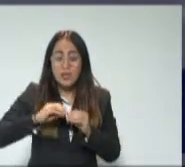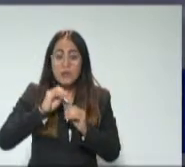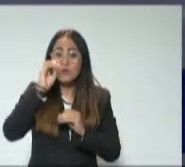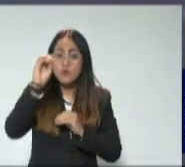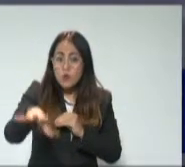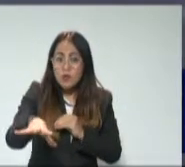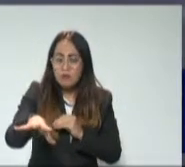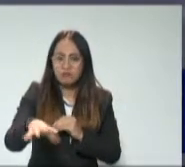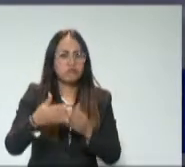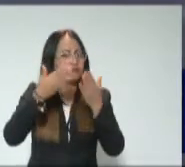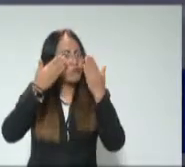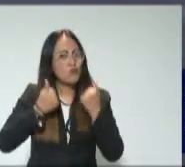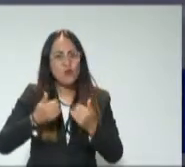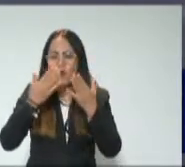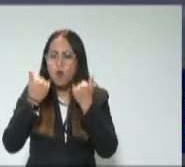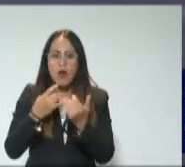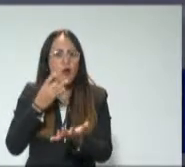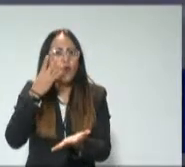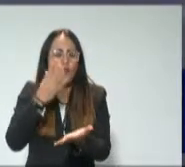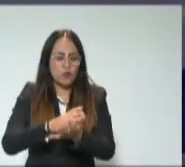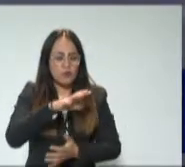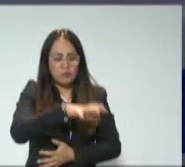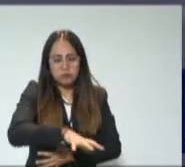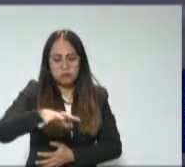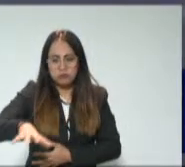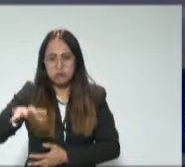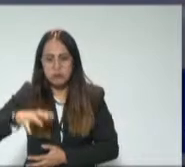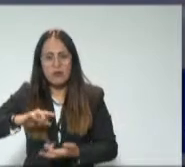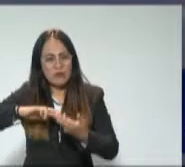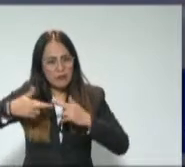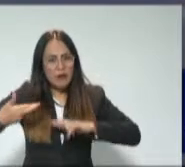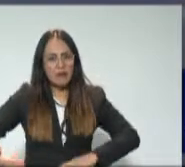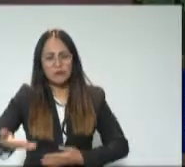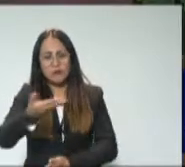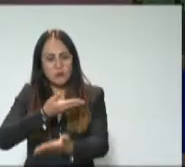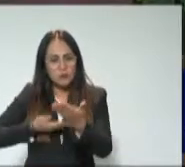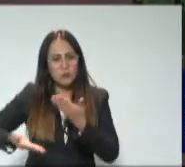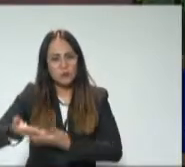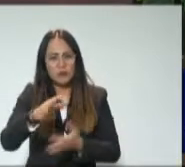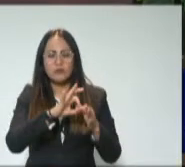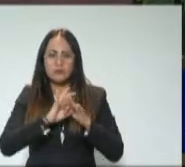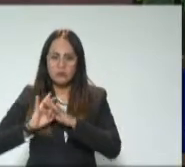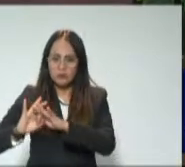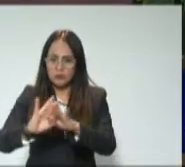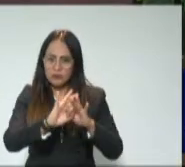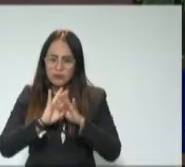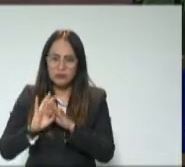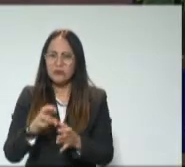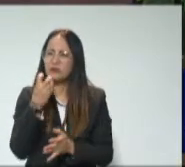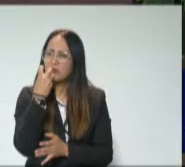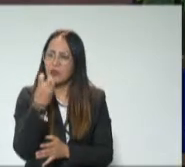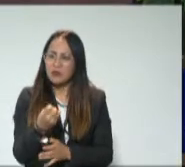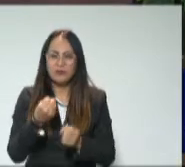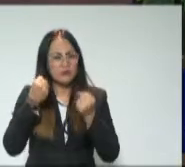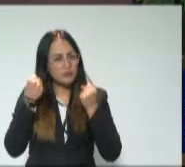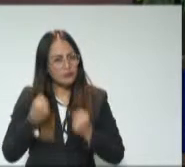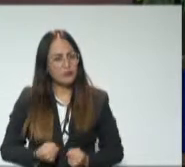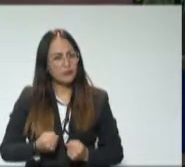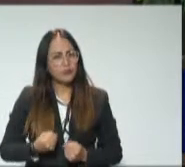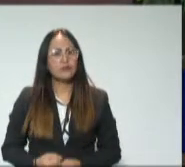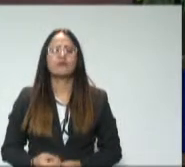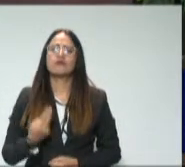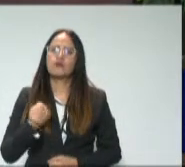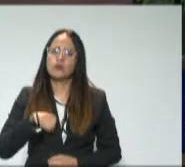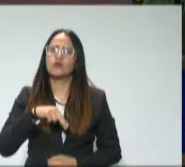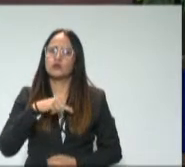existe una buena relación entre entre nosotros y ustedes tenemos esa convicción por